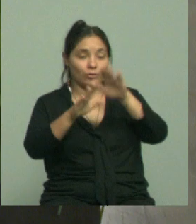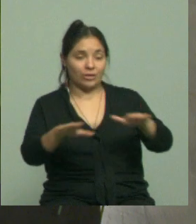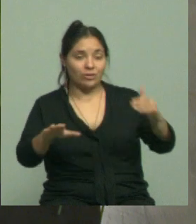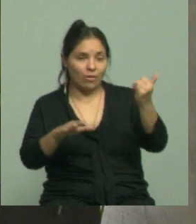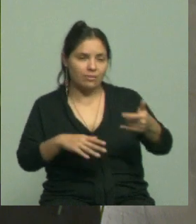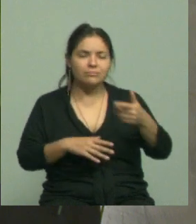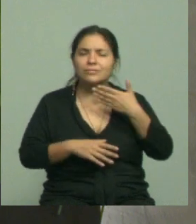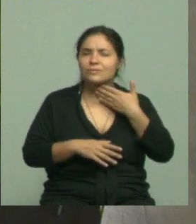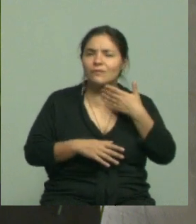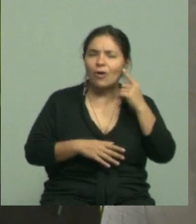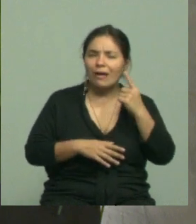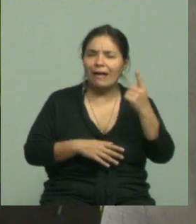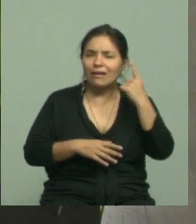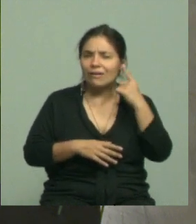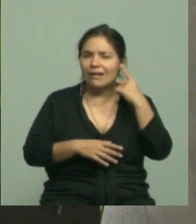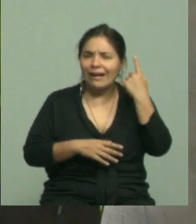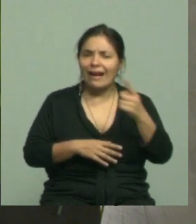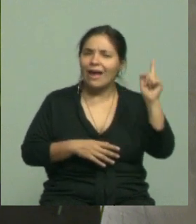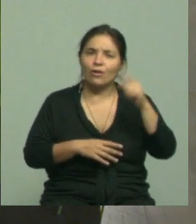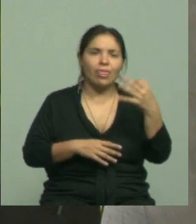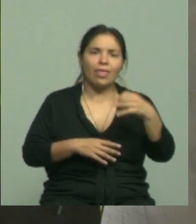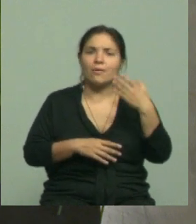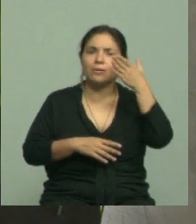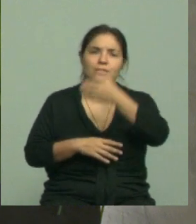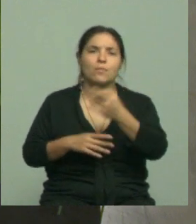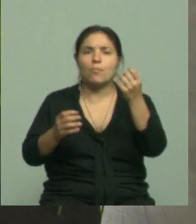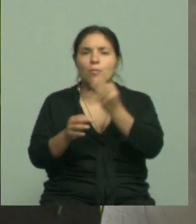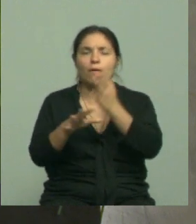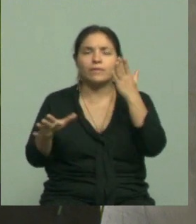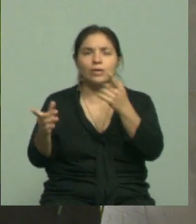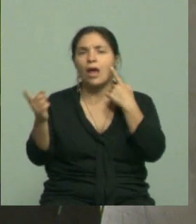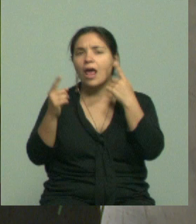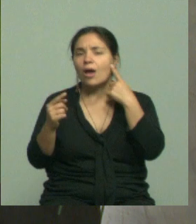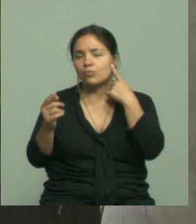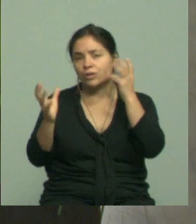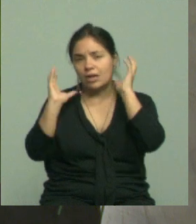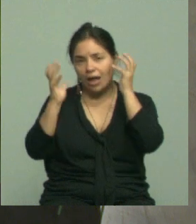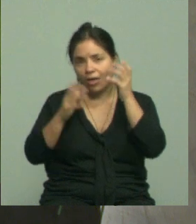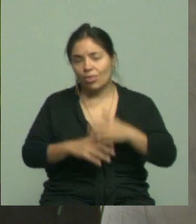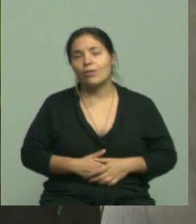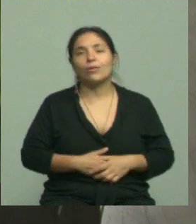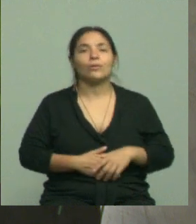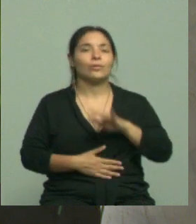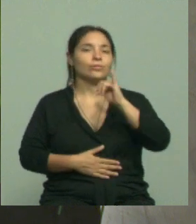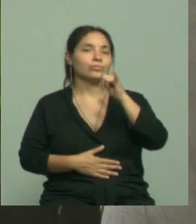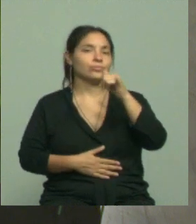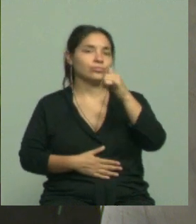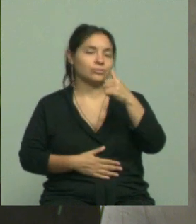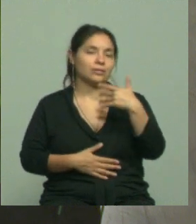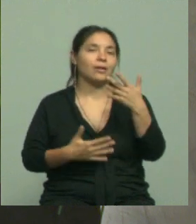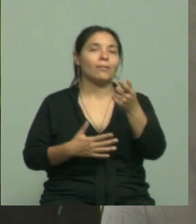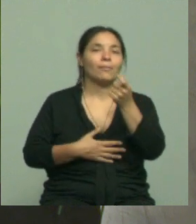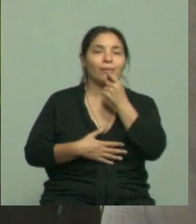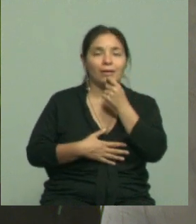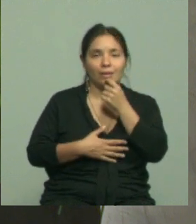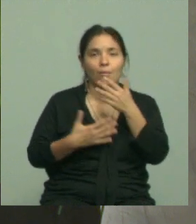están algo difónicos, obviamente tenemos que consultar con ustedes, los especialistas. Sí, estaríamos hablando de un cuadro